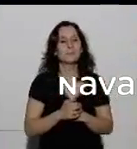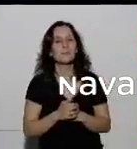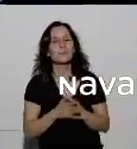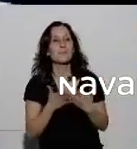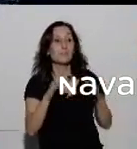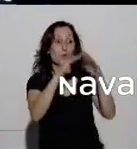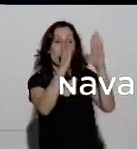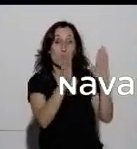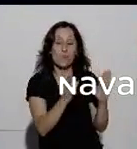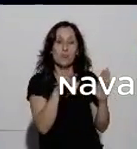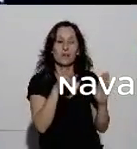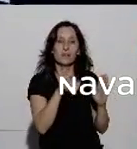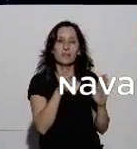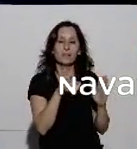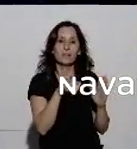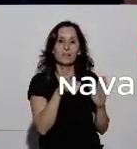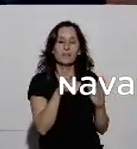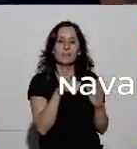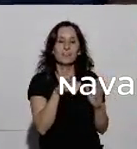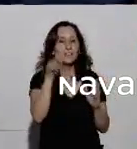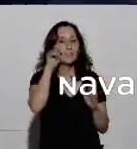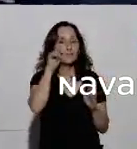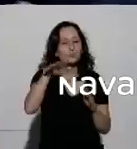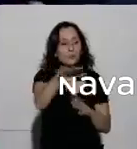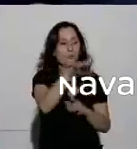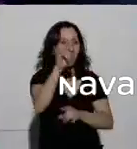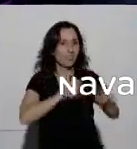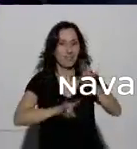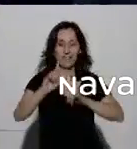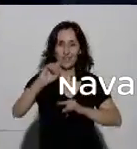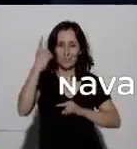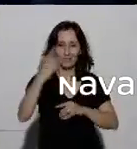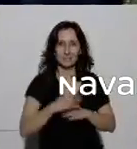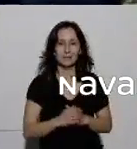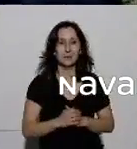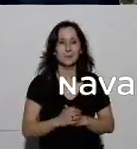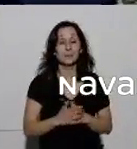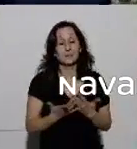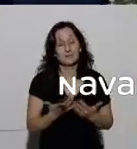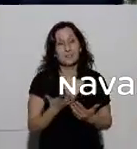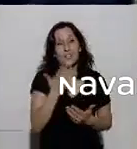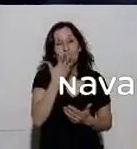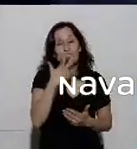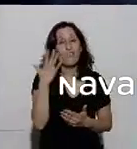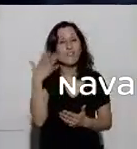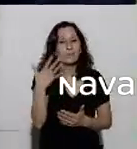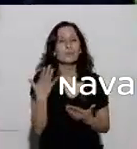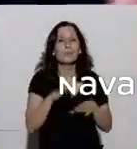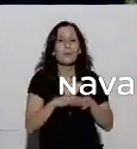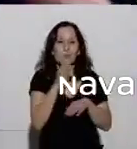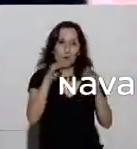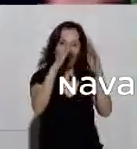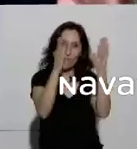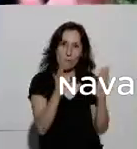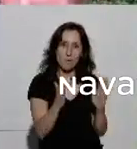la cueva de Zugarramurdi es el mayor atractivo turístico de esta localidad y si por algo es conocido Zugarramurdi es por su cueva, ¿no? El